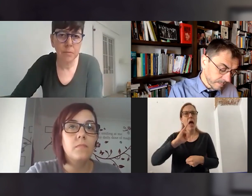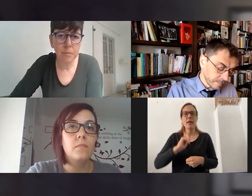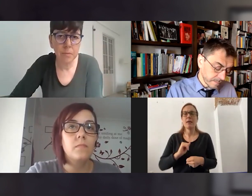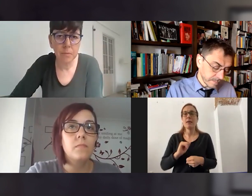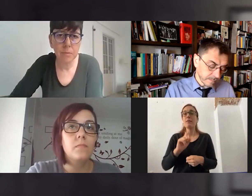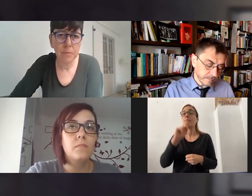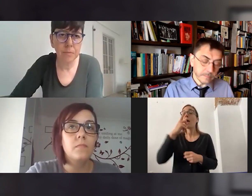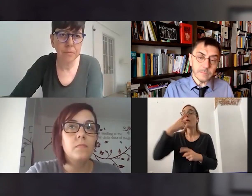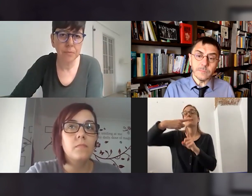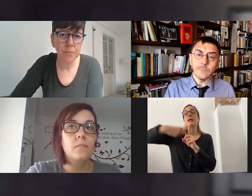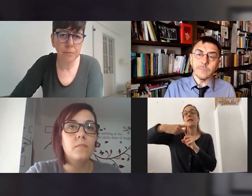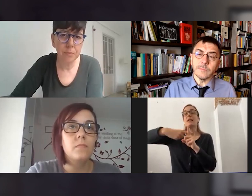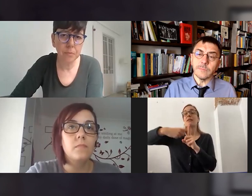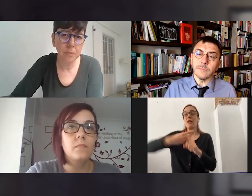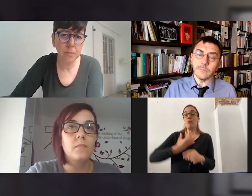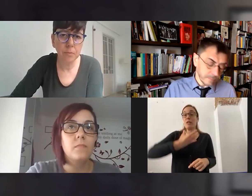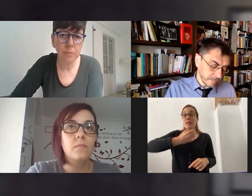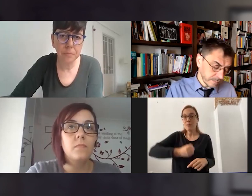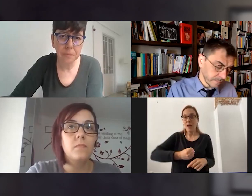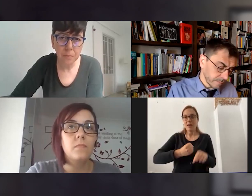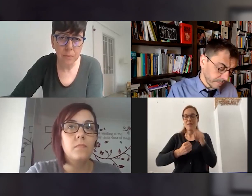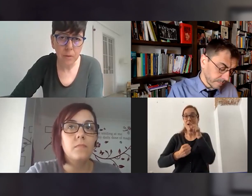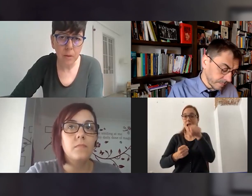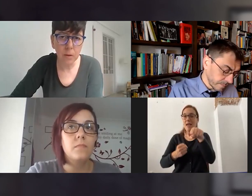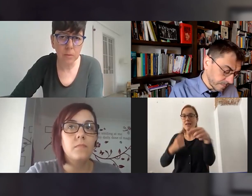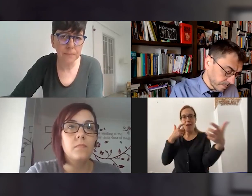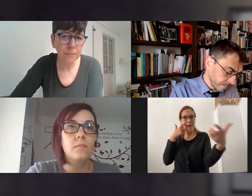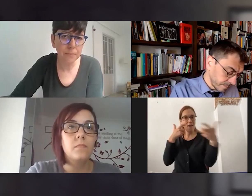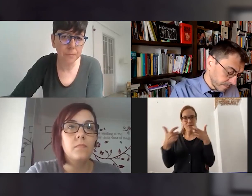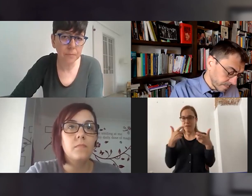poner el énfasis, porque además necesitamos